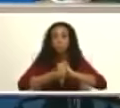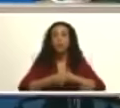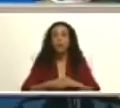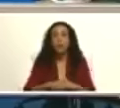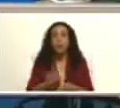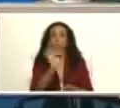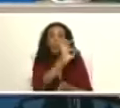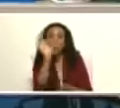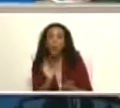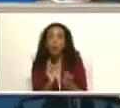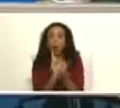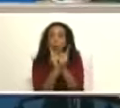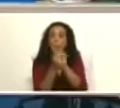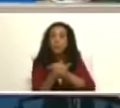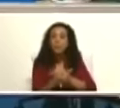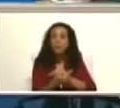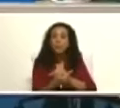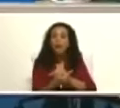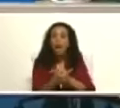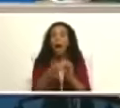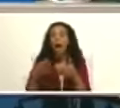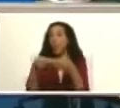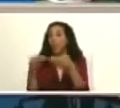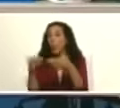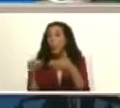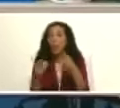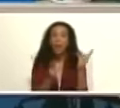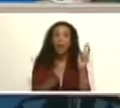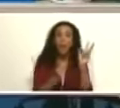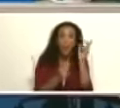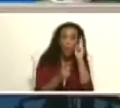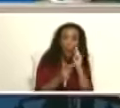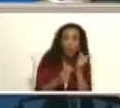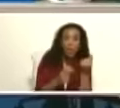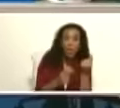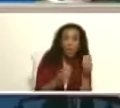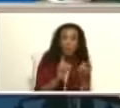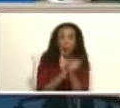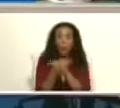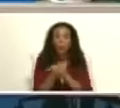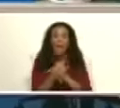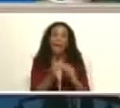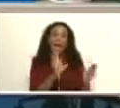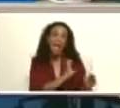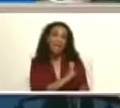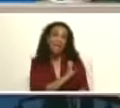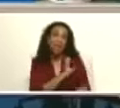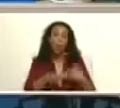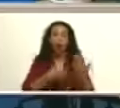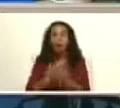Bolívar es convertido al dólar para el periodo enero-octubre.